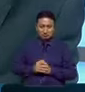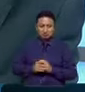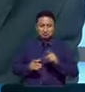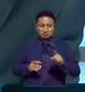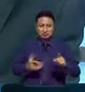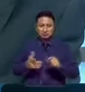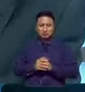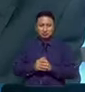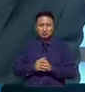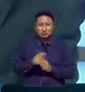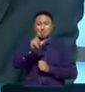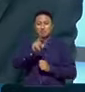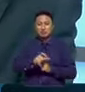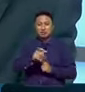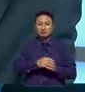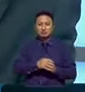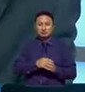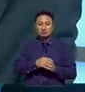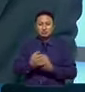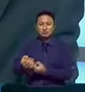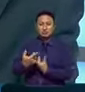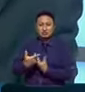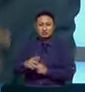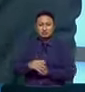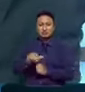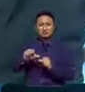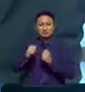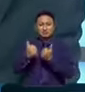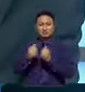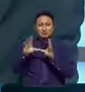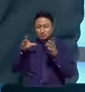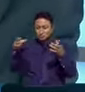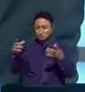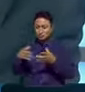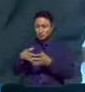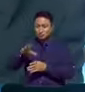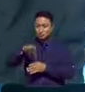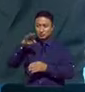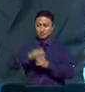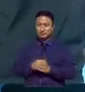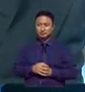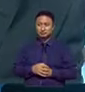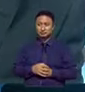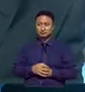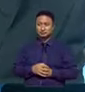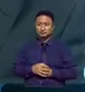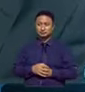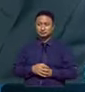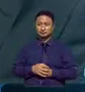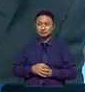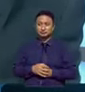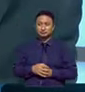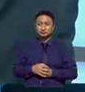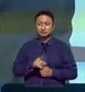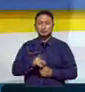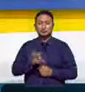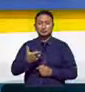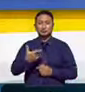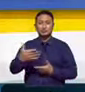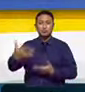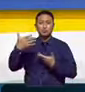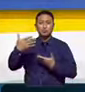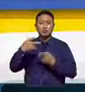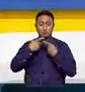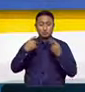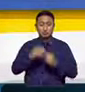resta a los ciudadanos la posibilidad de tener realmente información sobre el conjunto de la elección. Tan importante en cuanto a órgano del poder público, poder del